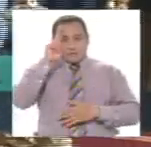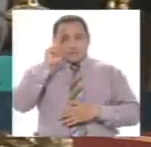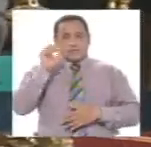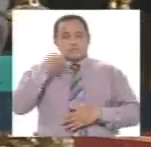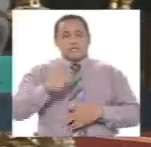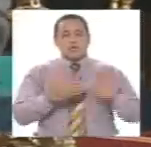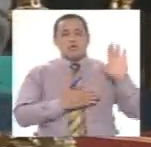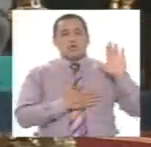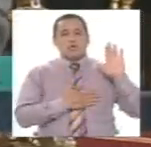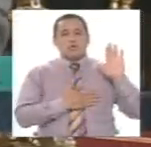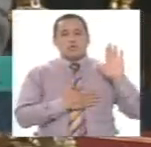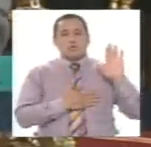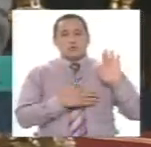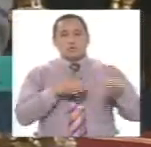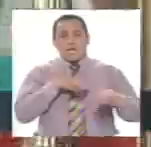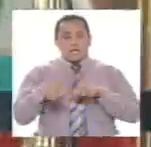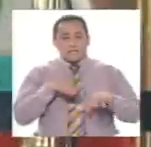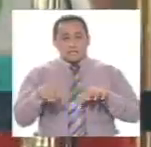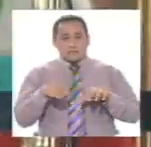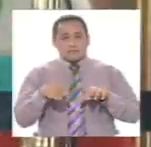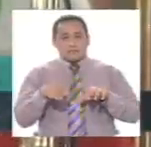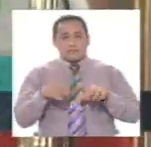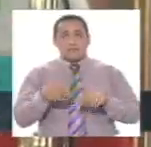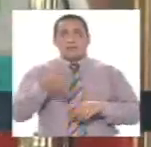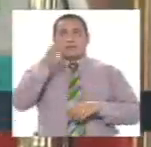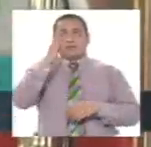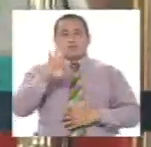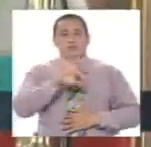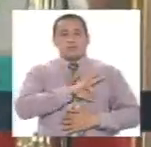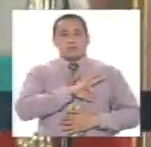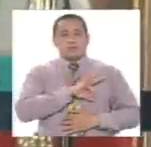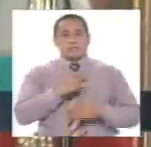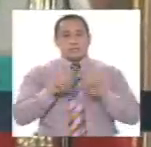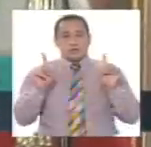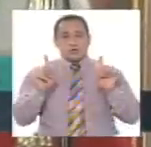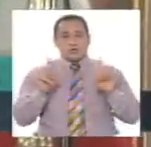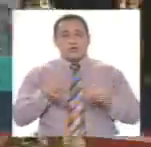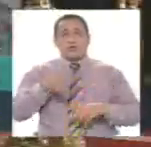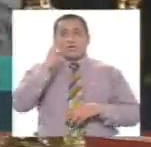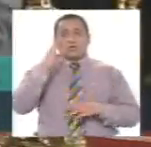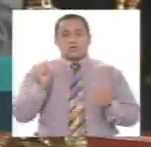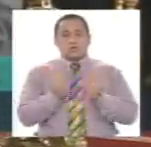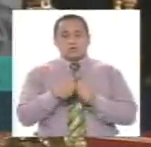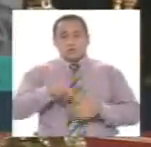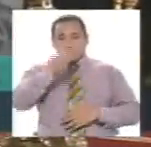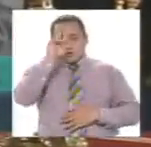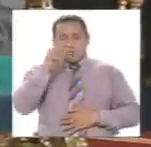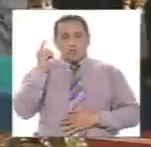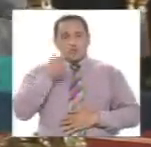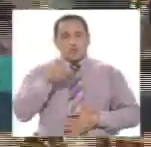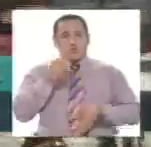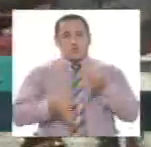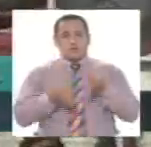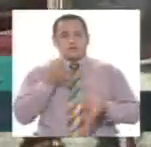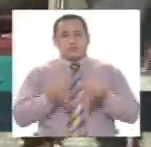Sí, juro. Si así lo hiciereis, que Dios os premie, y si no, que Él y la patria os lo